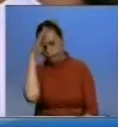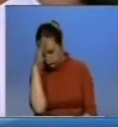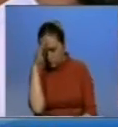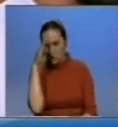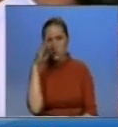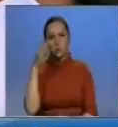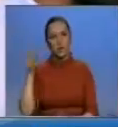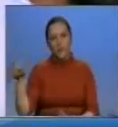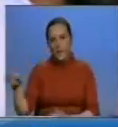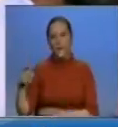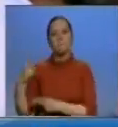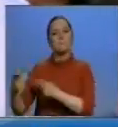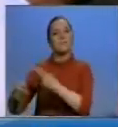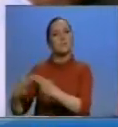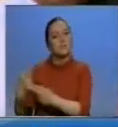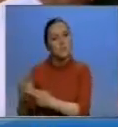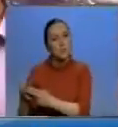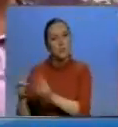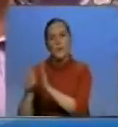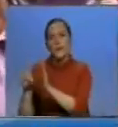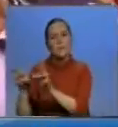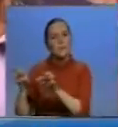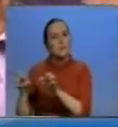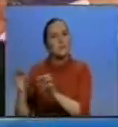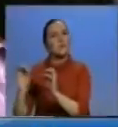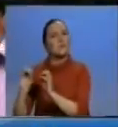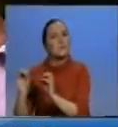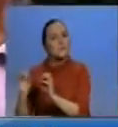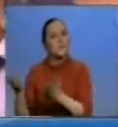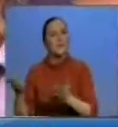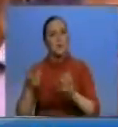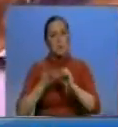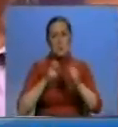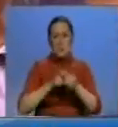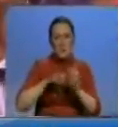de la delincuencia, el tráfico, todo ahí.